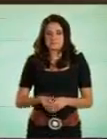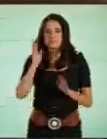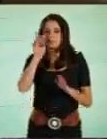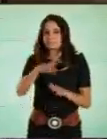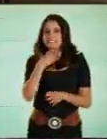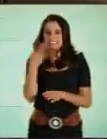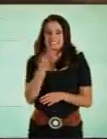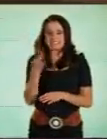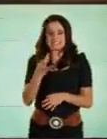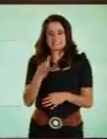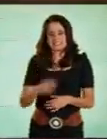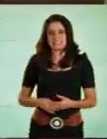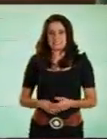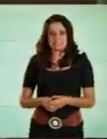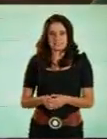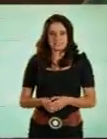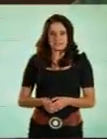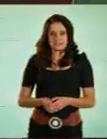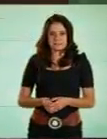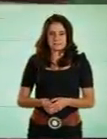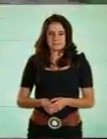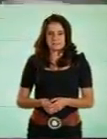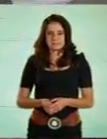Qué rico.